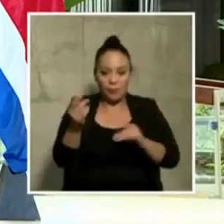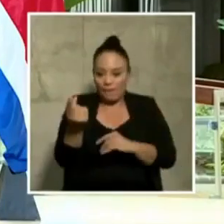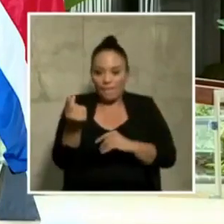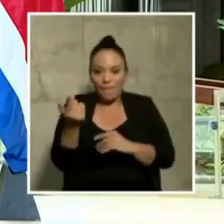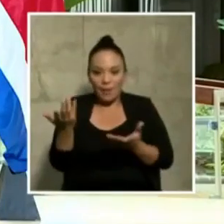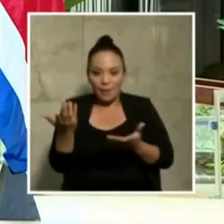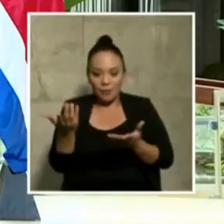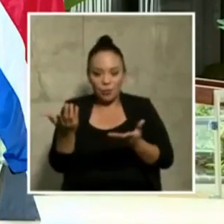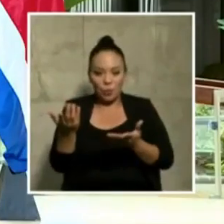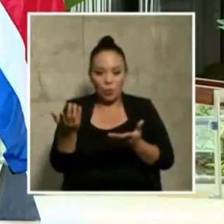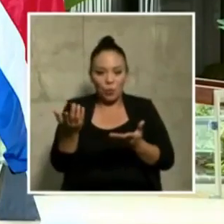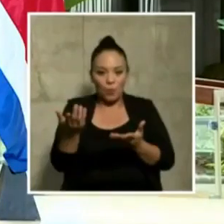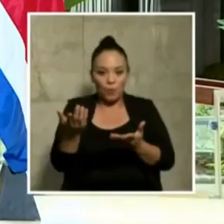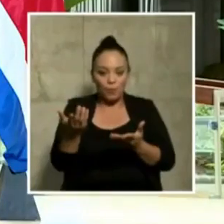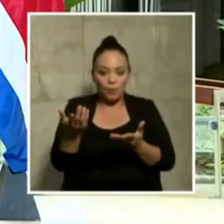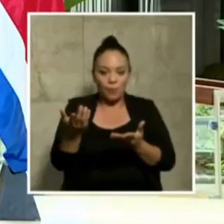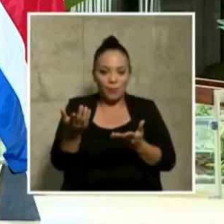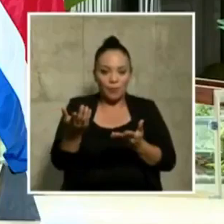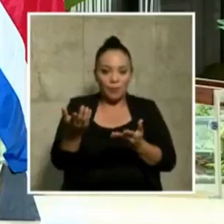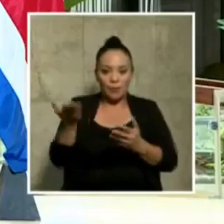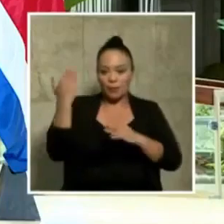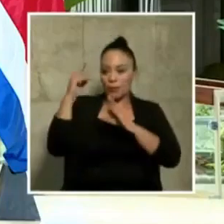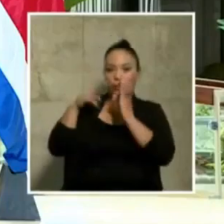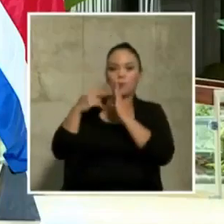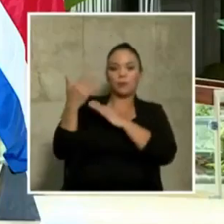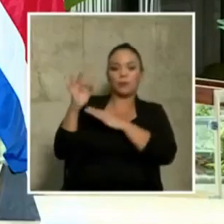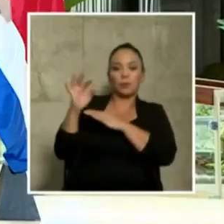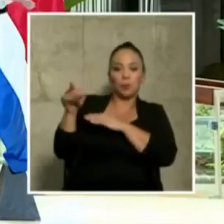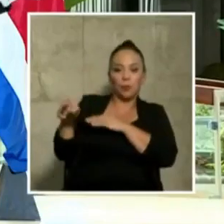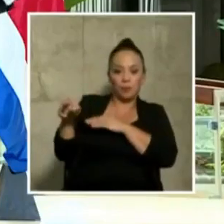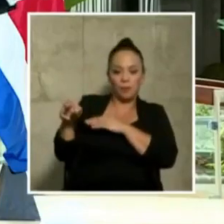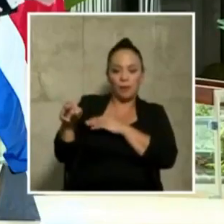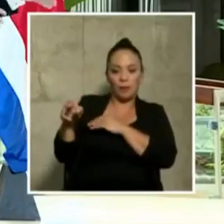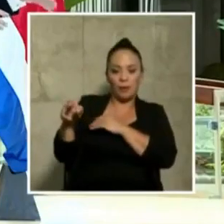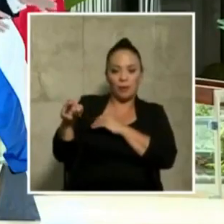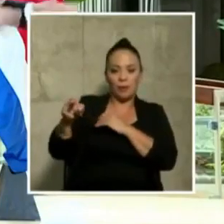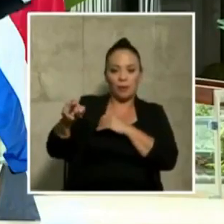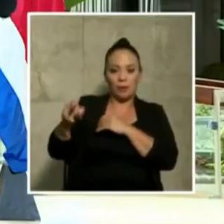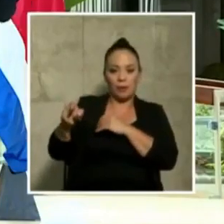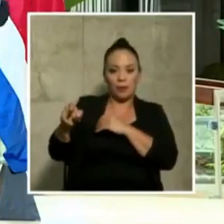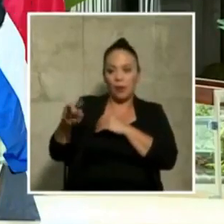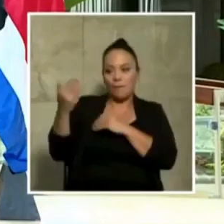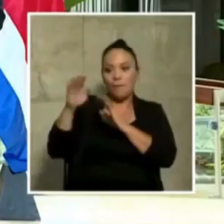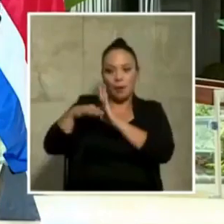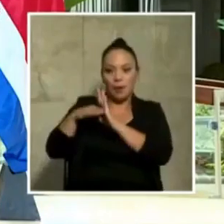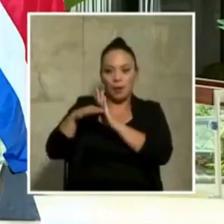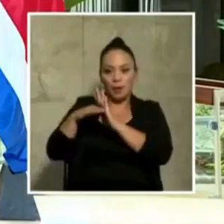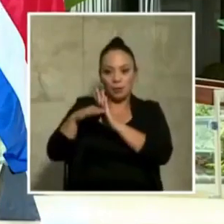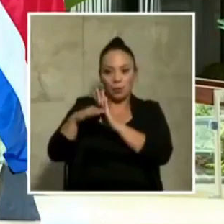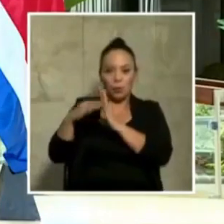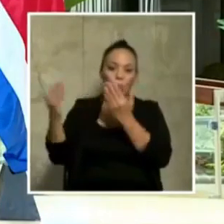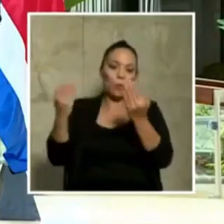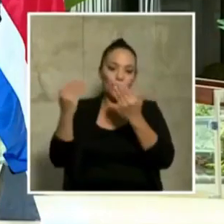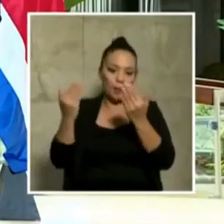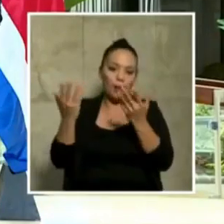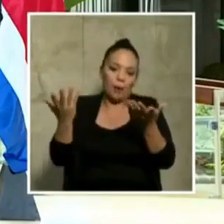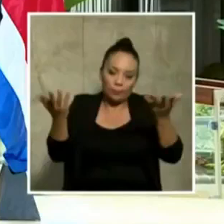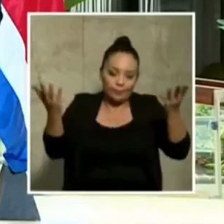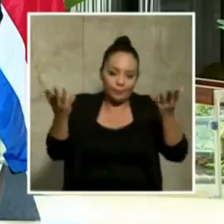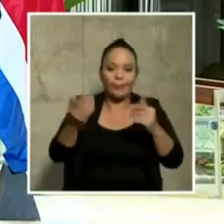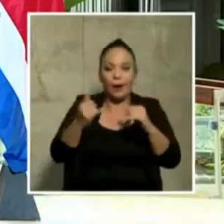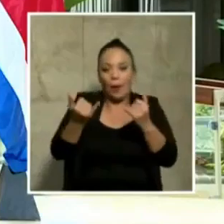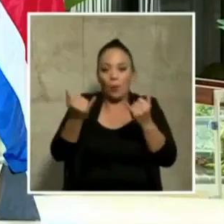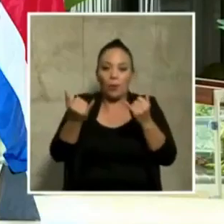el 2019 y nunca vamos a llegar al de 1950, mucho menos. Es que estos son